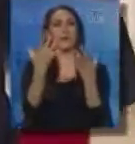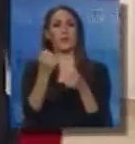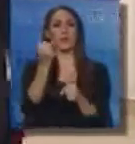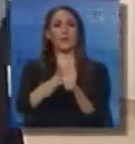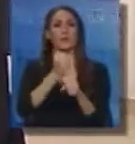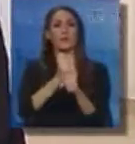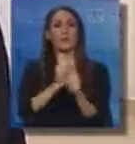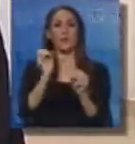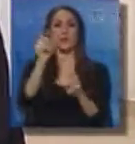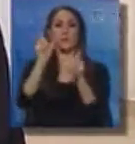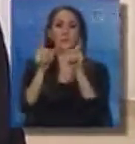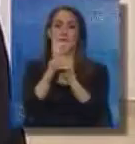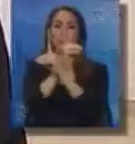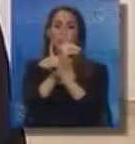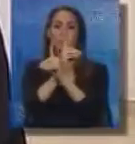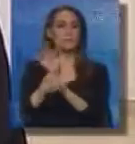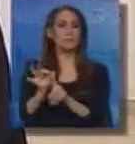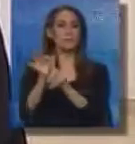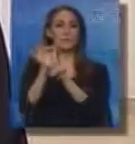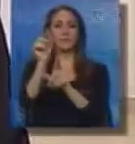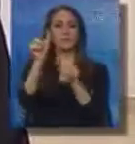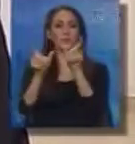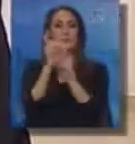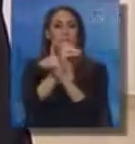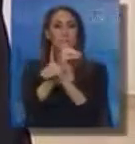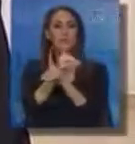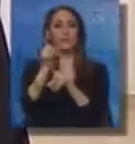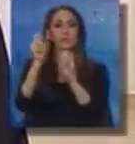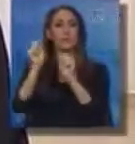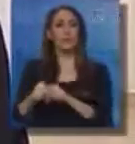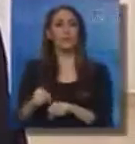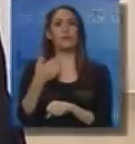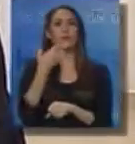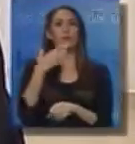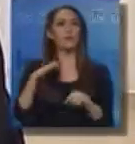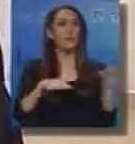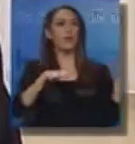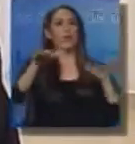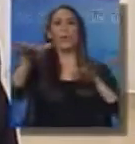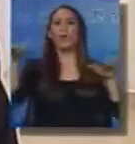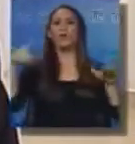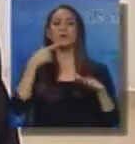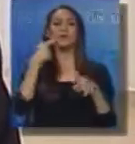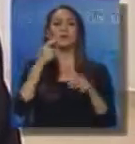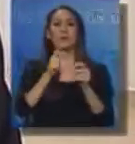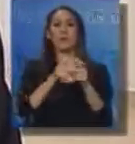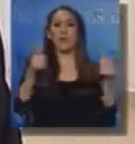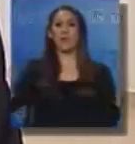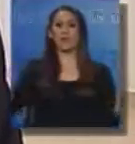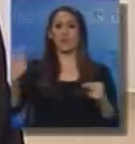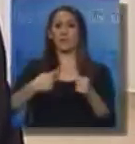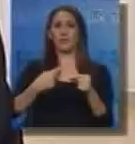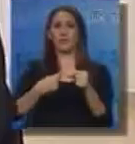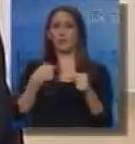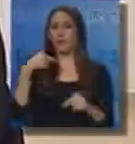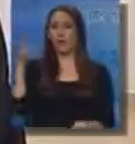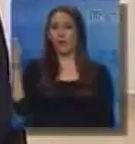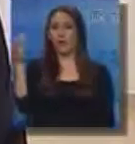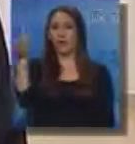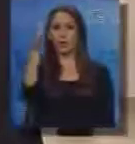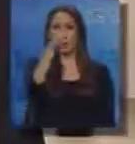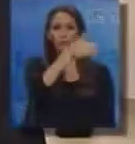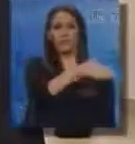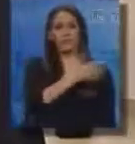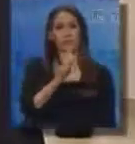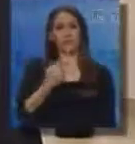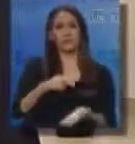ejemplo, personas con discapacidad, especialmente ellos, el poder movilizarse por toda la ciudad golpeando puertas en las empresas realmente es muy desgastante, muy